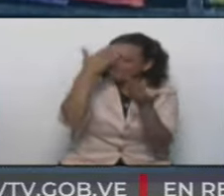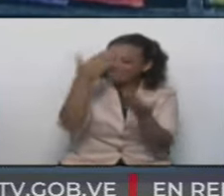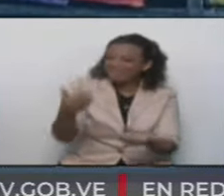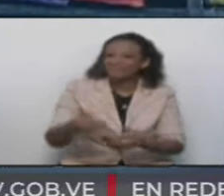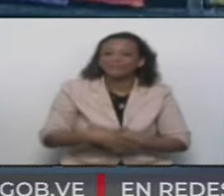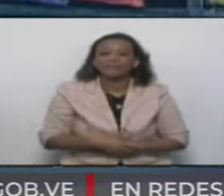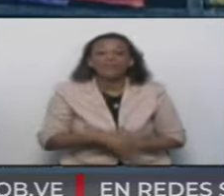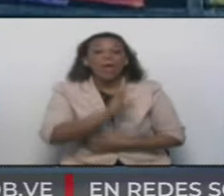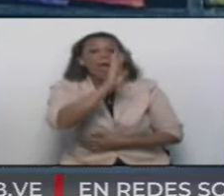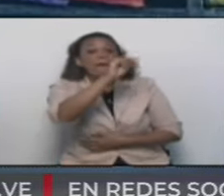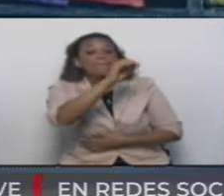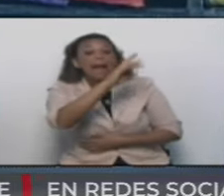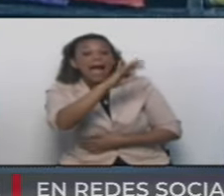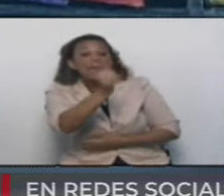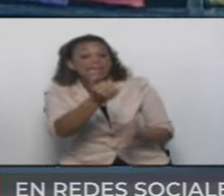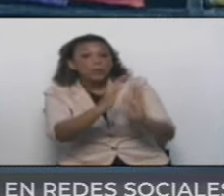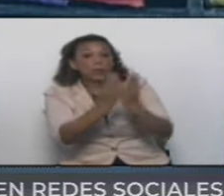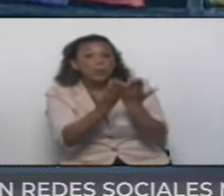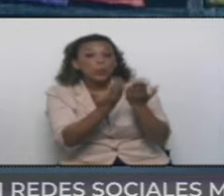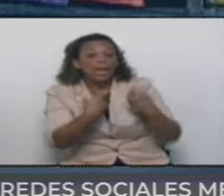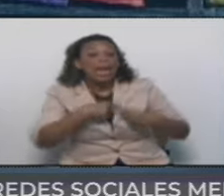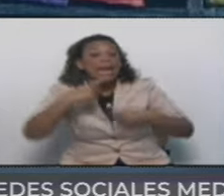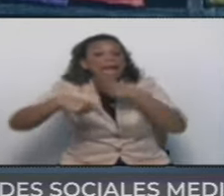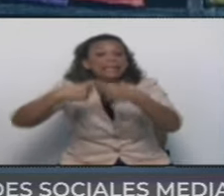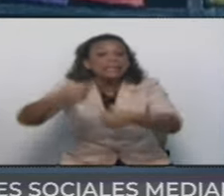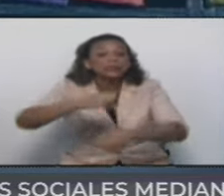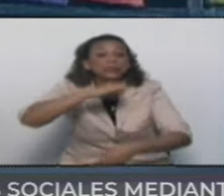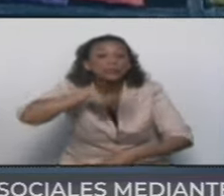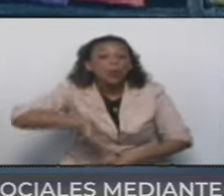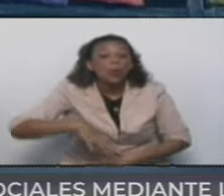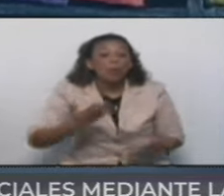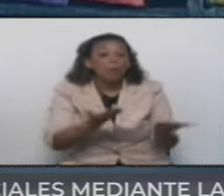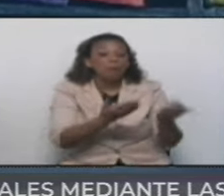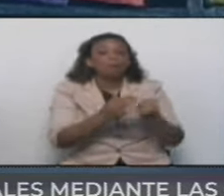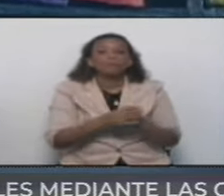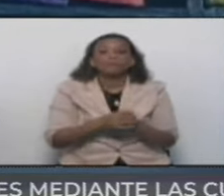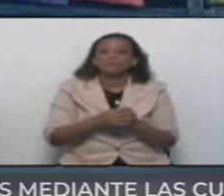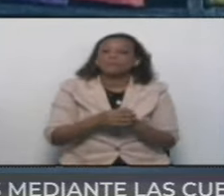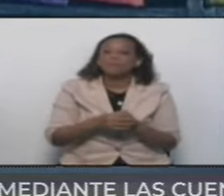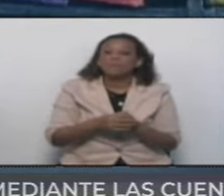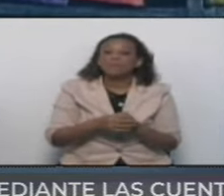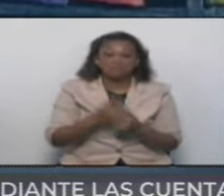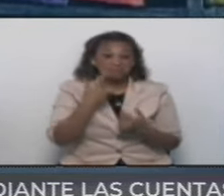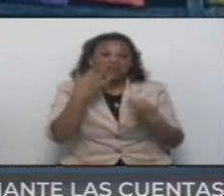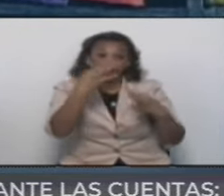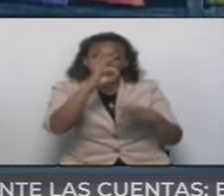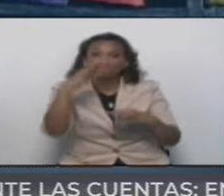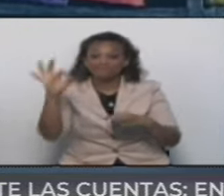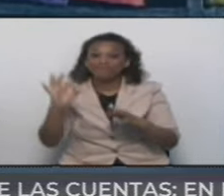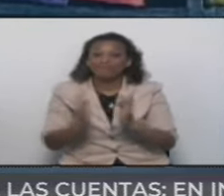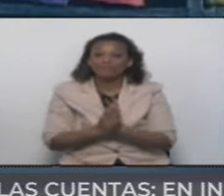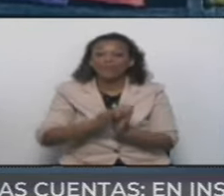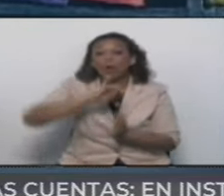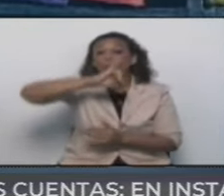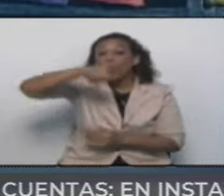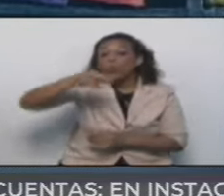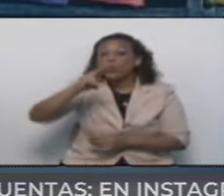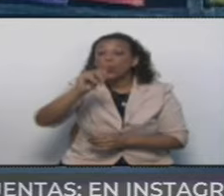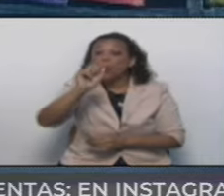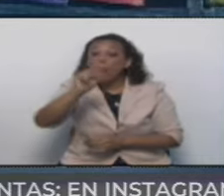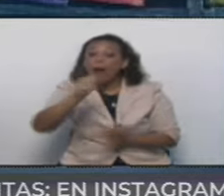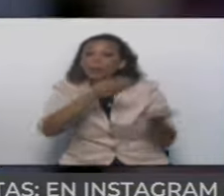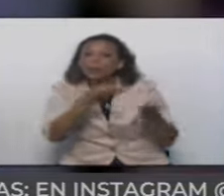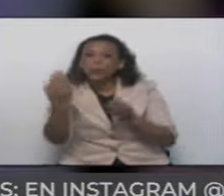Marian Martínez nos regala la gerencia pública en el sector editorial, correcto. Juan Carlos Monedero nos